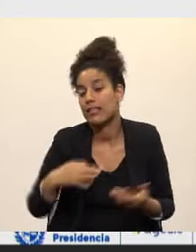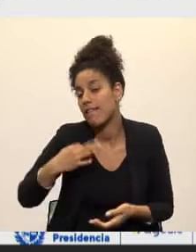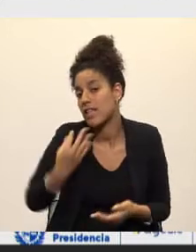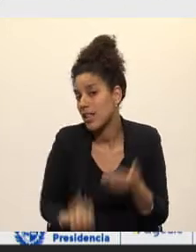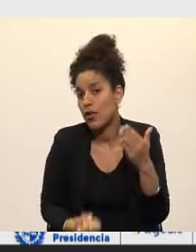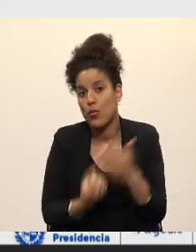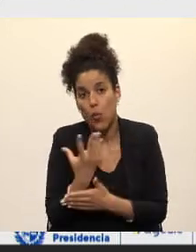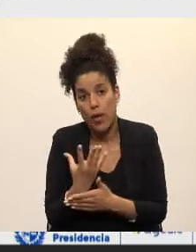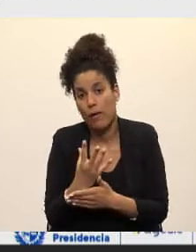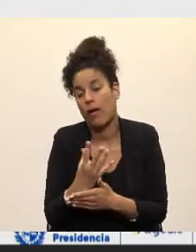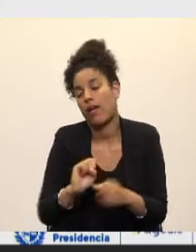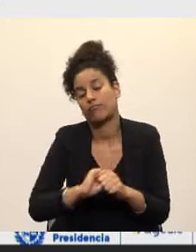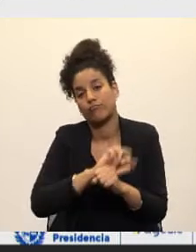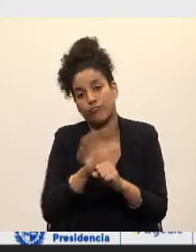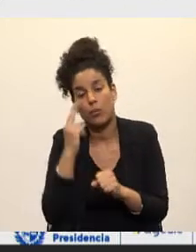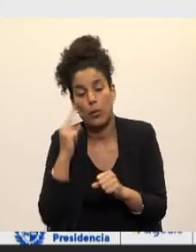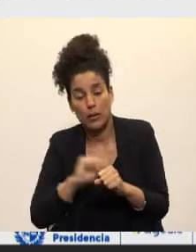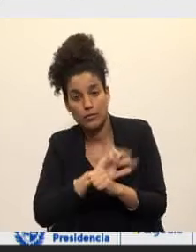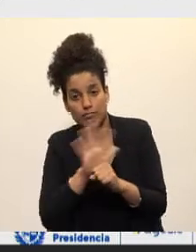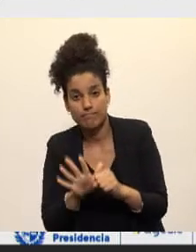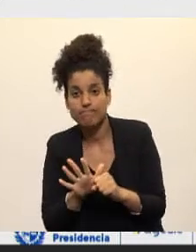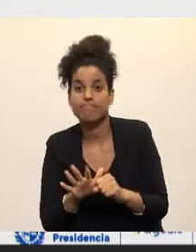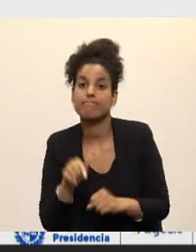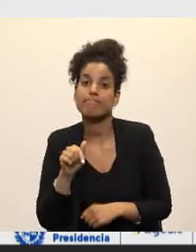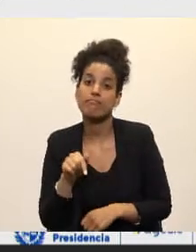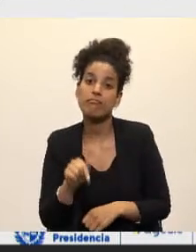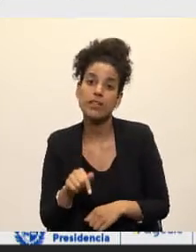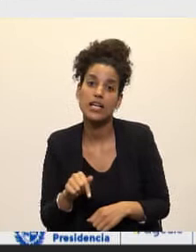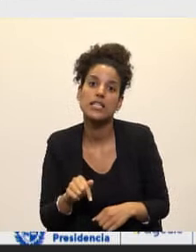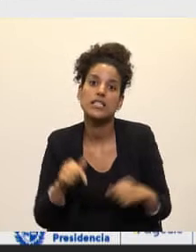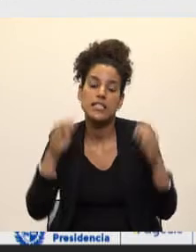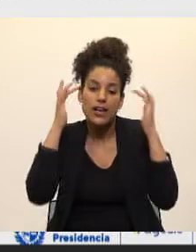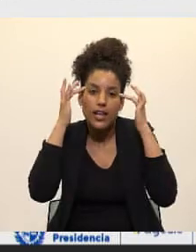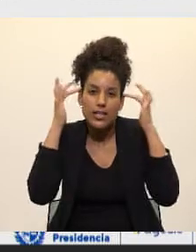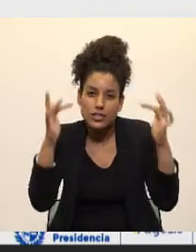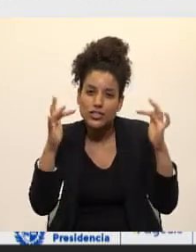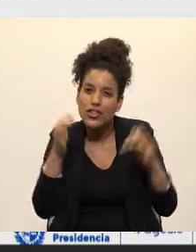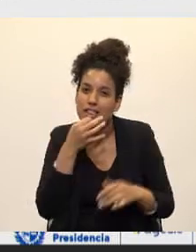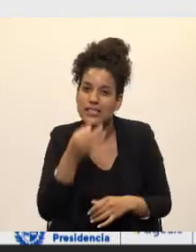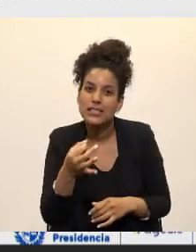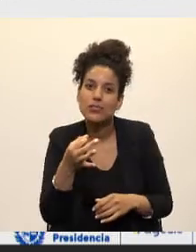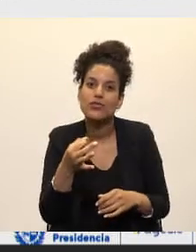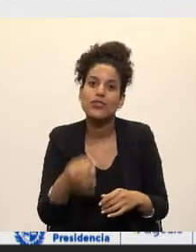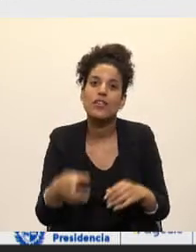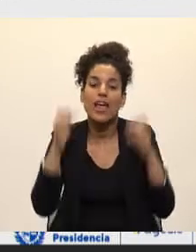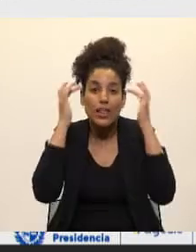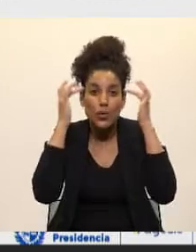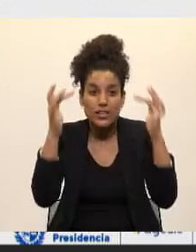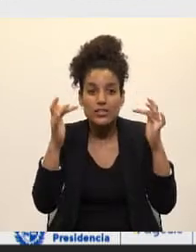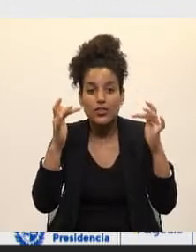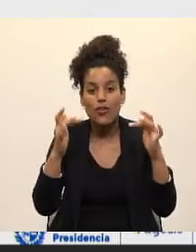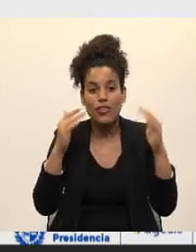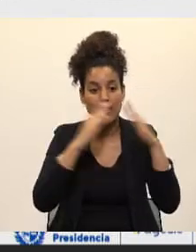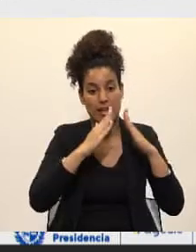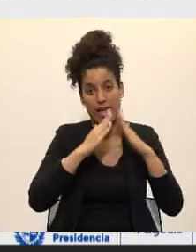que van generando esto que desde la educación hemos denominado educación remota en emergencia, y que